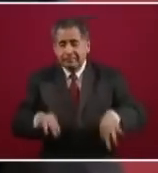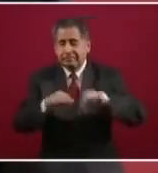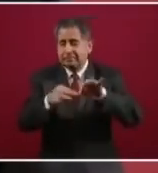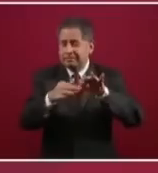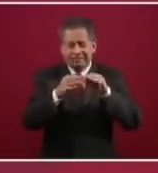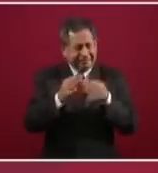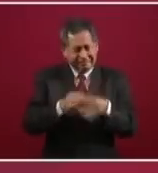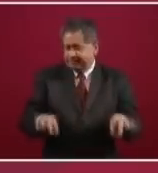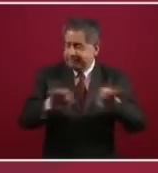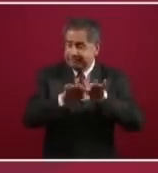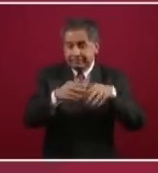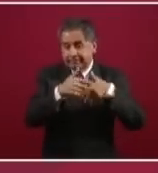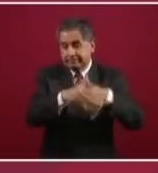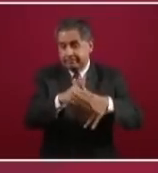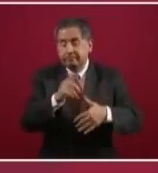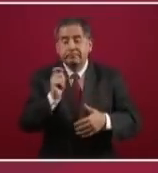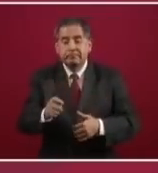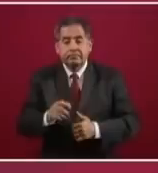tan importante,